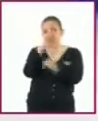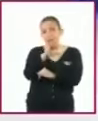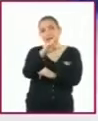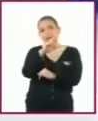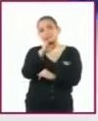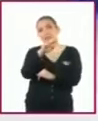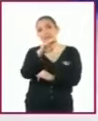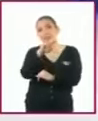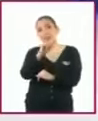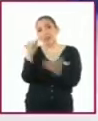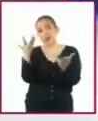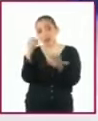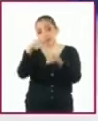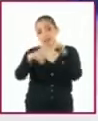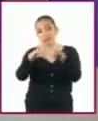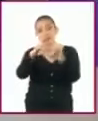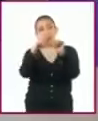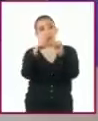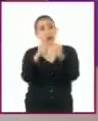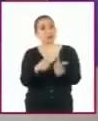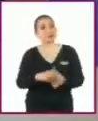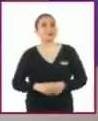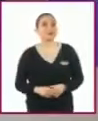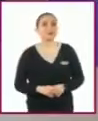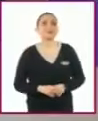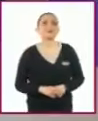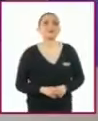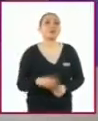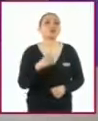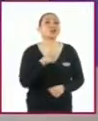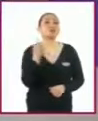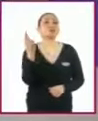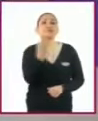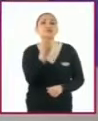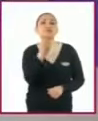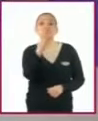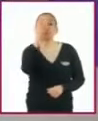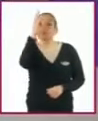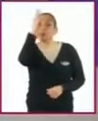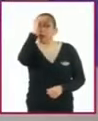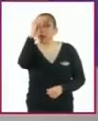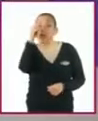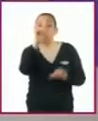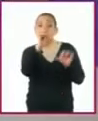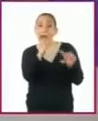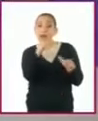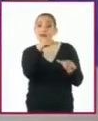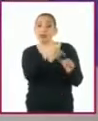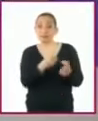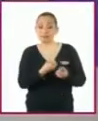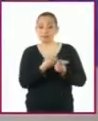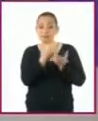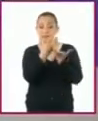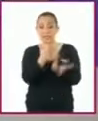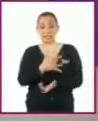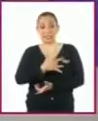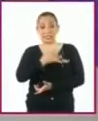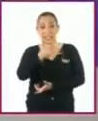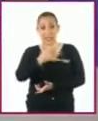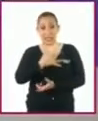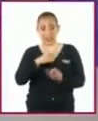podemos elaborar piezas artísticas. Solo necesitamos recordar que en el arte expresamos lo que